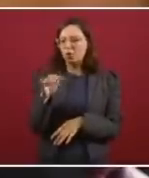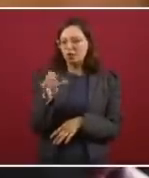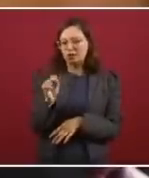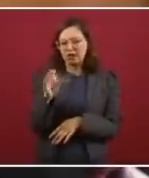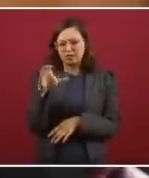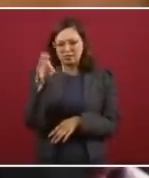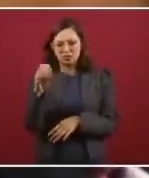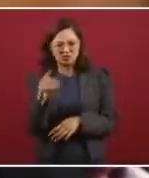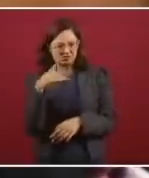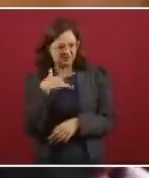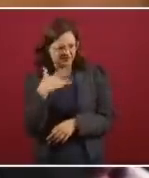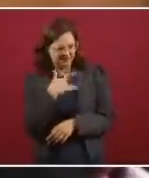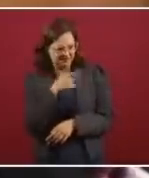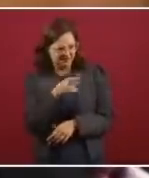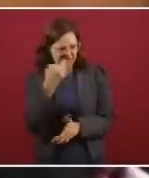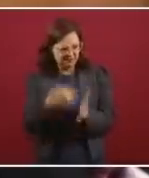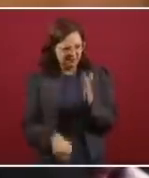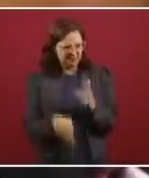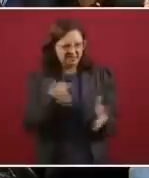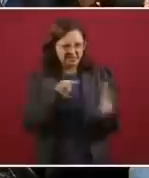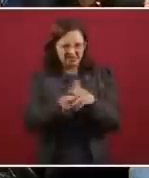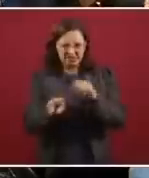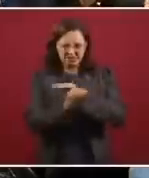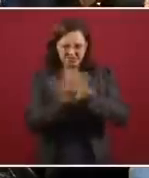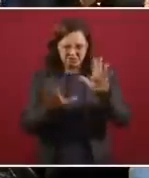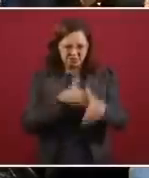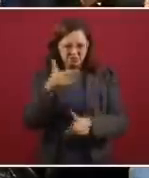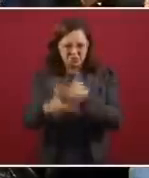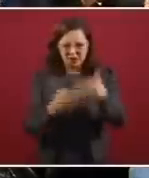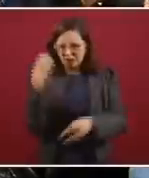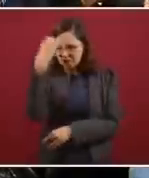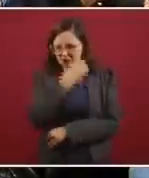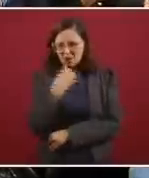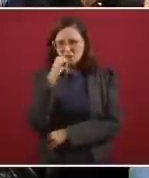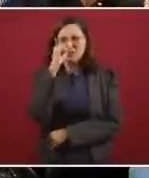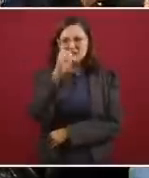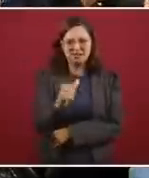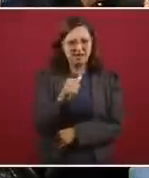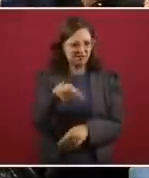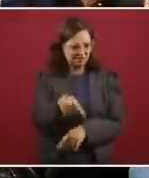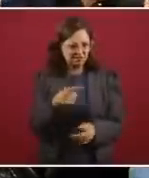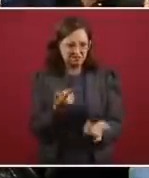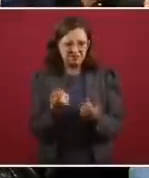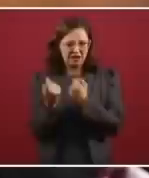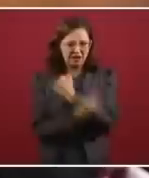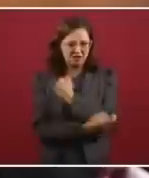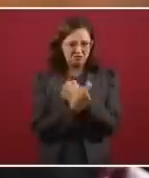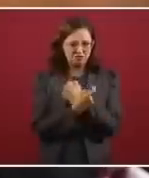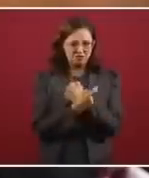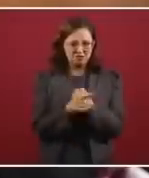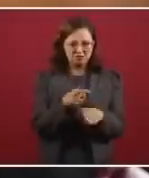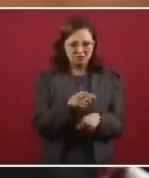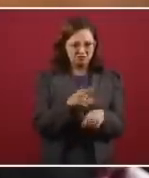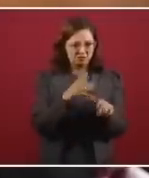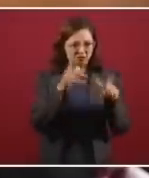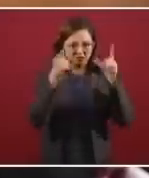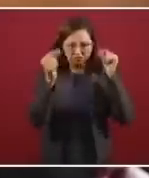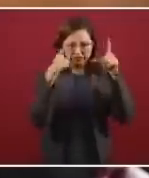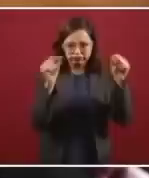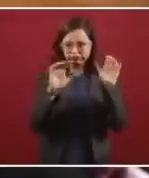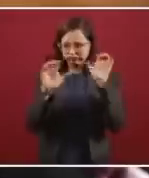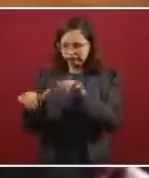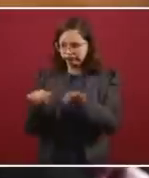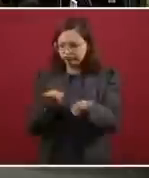por la falta de transparencia que habría en este tipo de procesos sin evaluación, que fuera pase automático de la normal a la plaza.